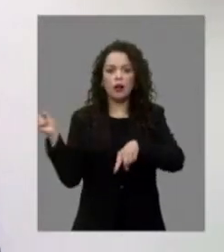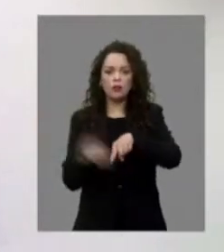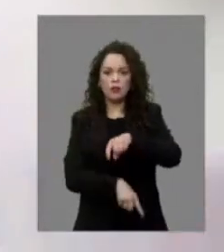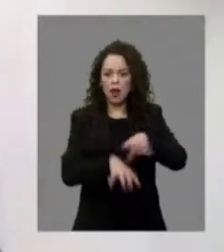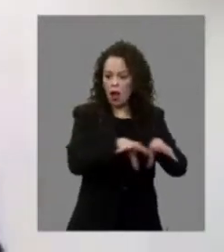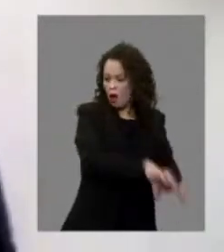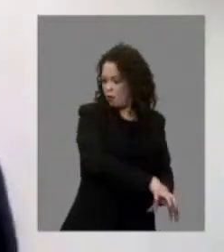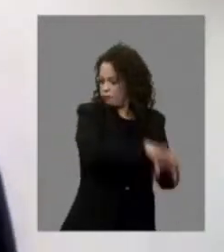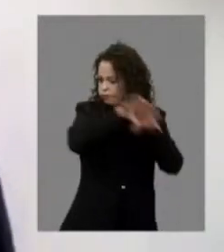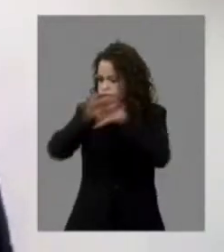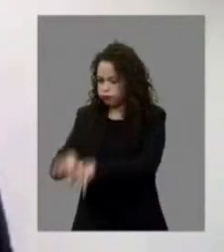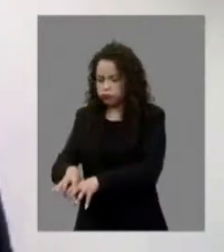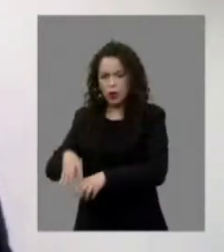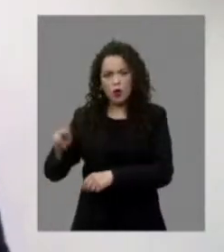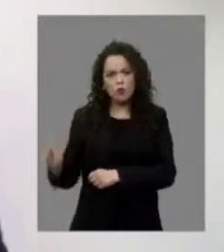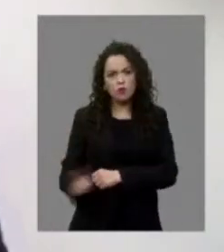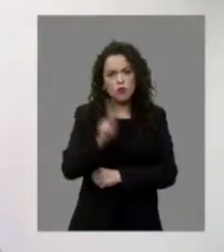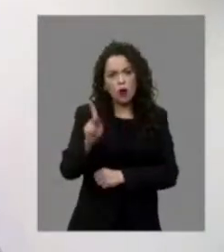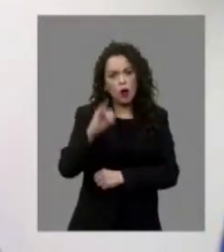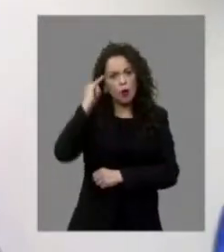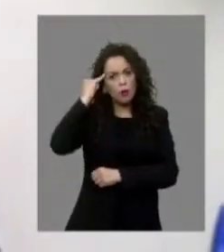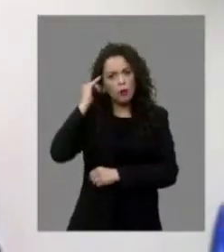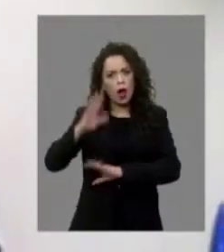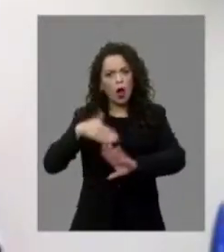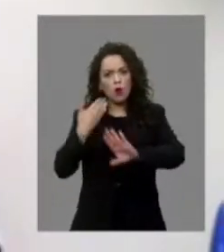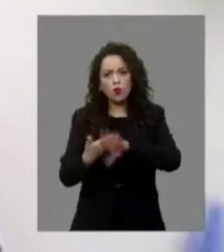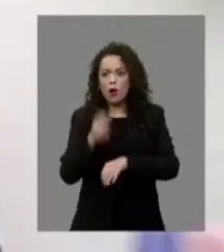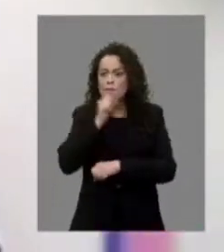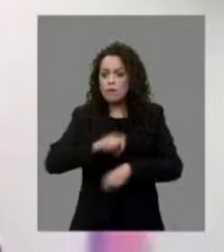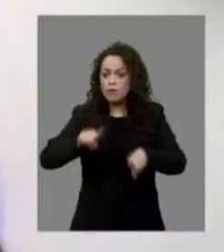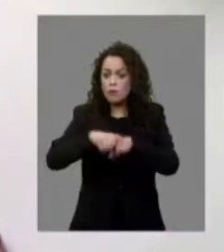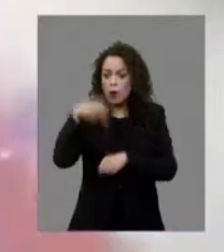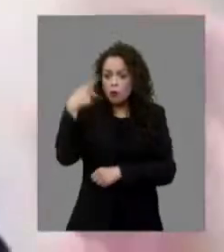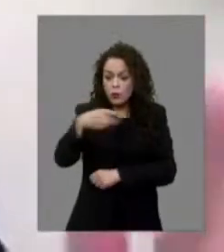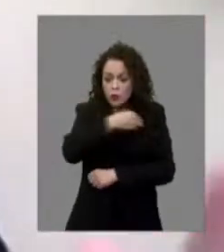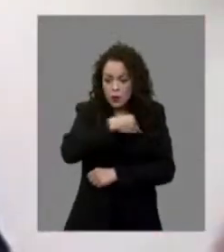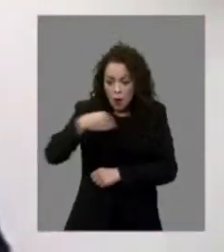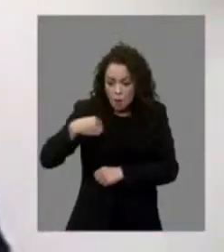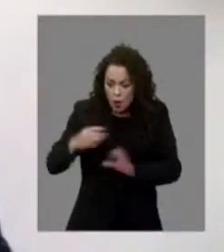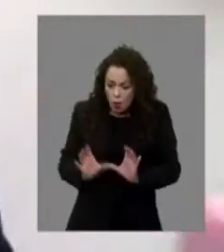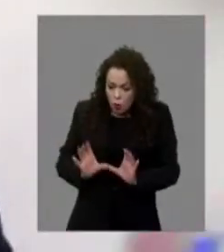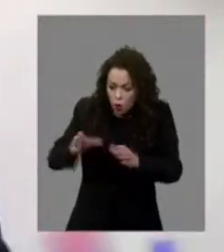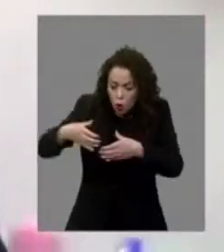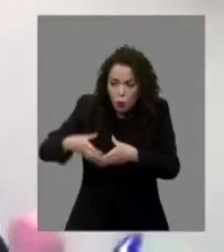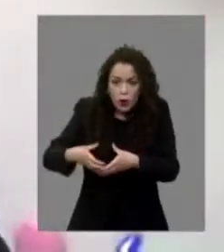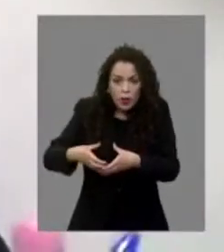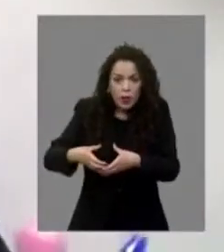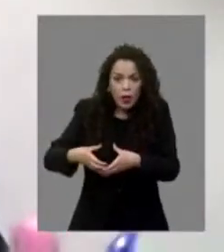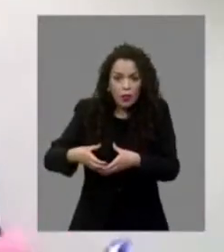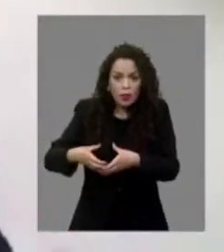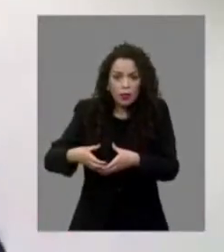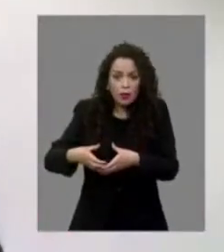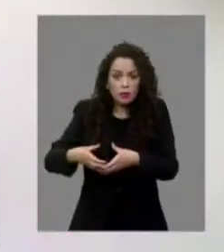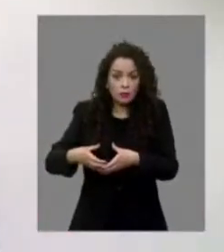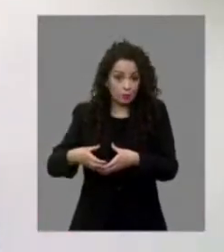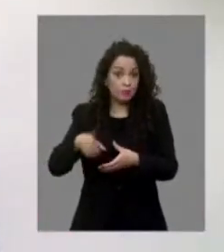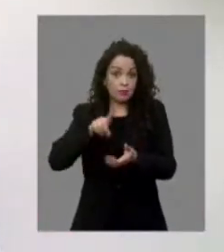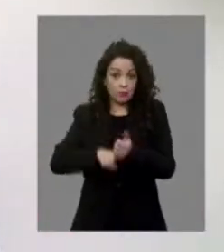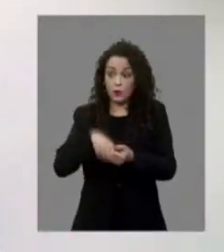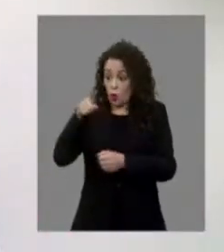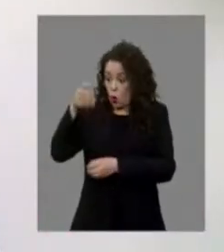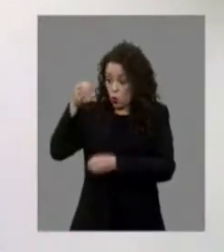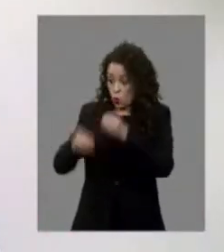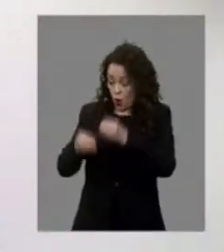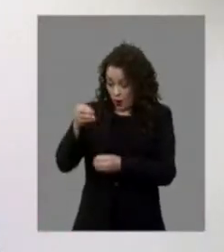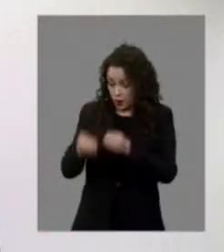pueblo indígena contra sus propios miembros, ¿sí? Y entonces esa ponderación que como jueces constitucionales